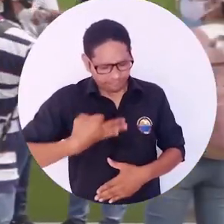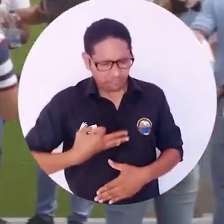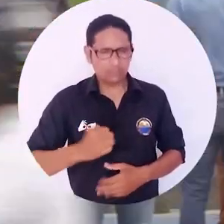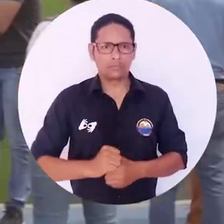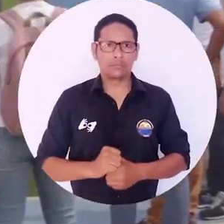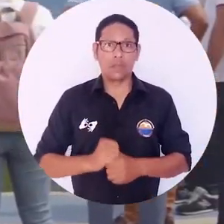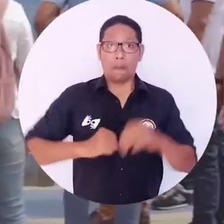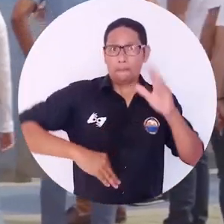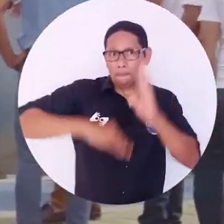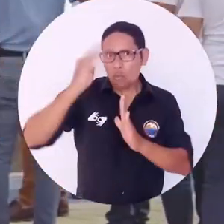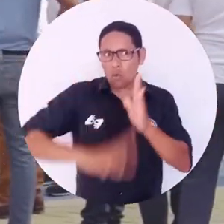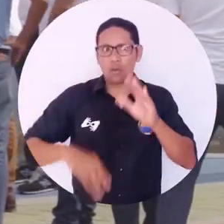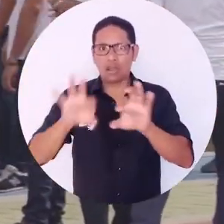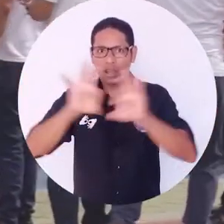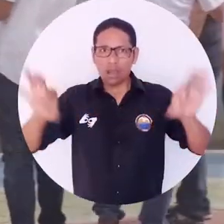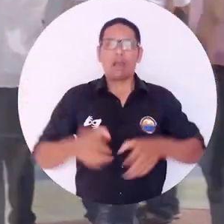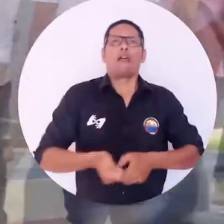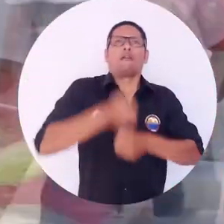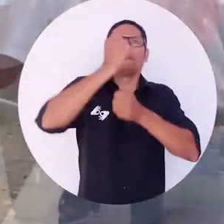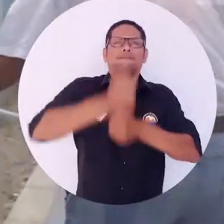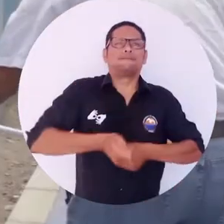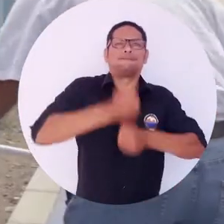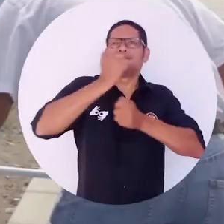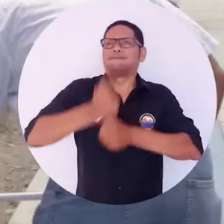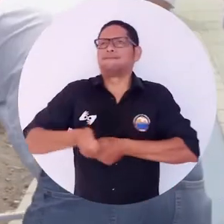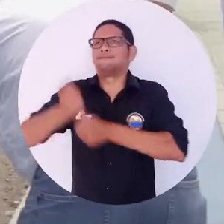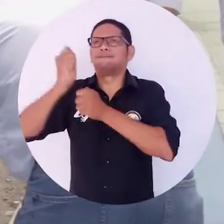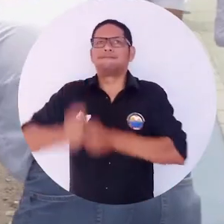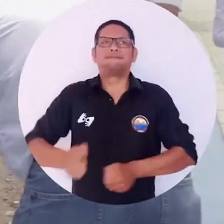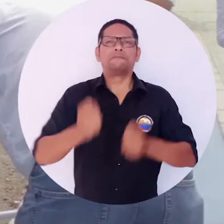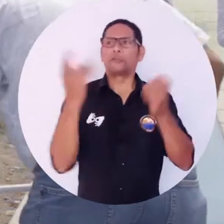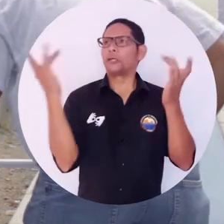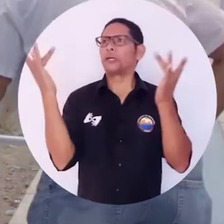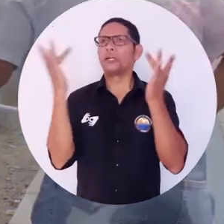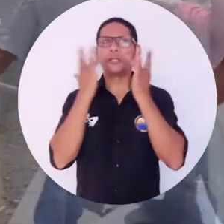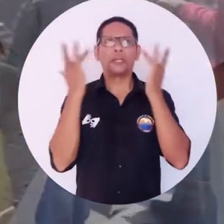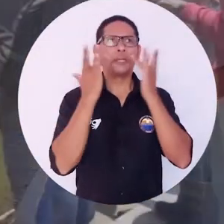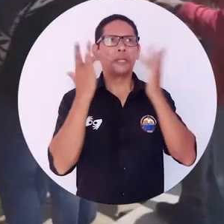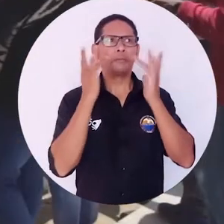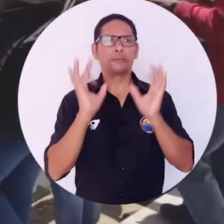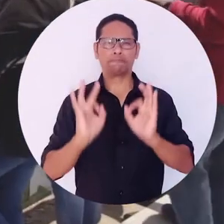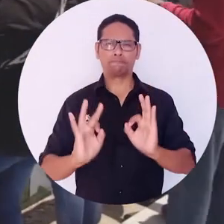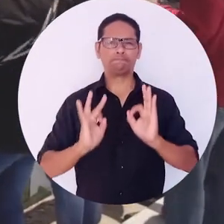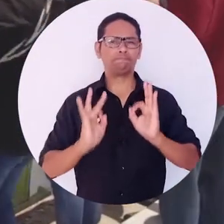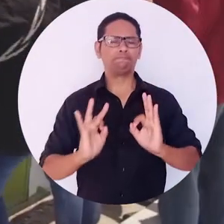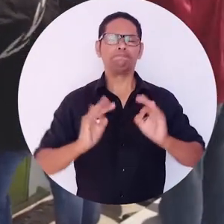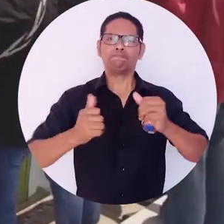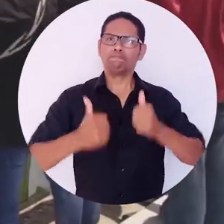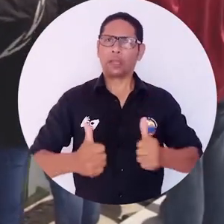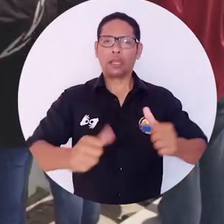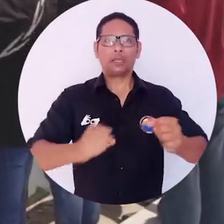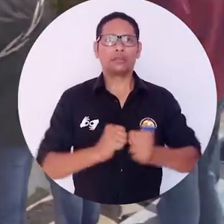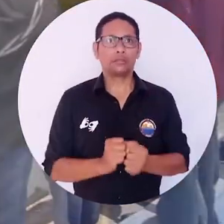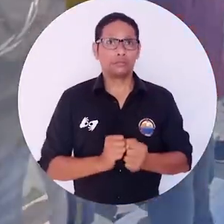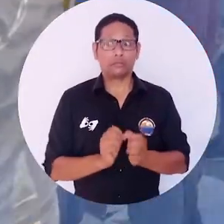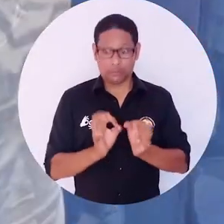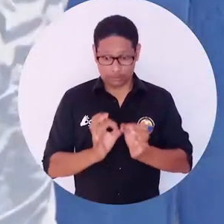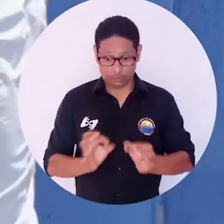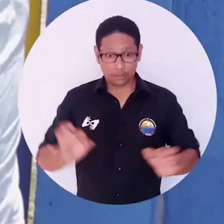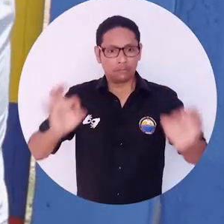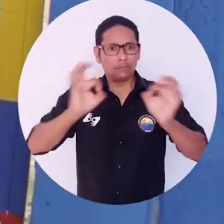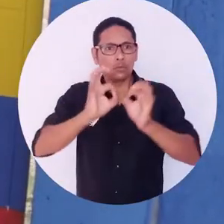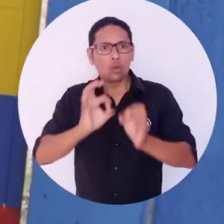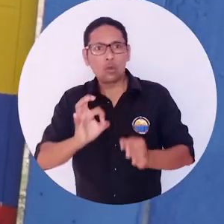y rodillo en mano, los miembros de la comunidad académica limpiaron la fachada de esta Casa de Estudios Superiores, con la premisa que esta es una de